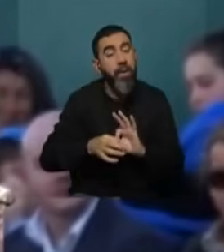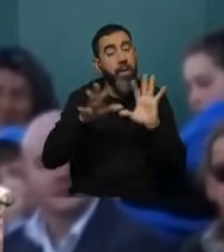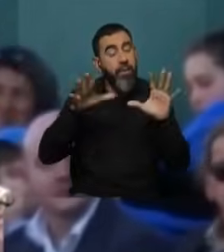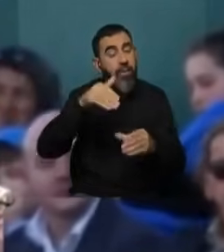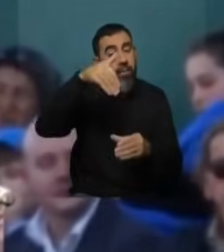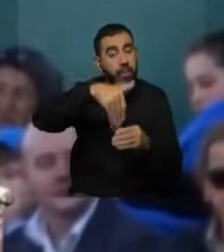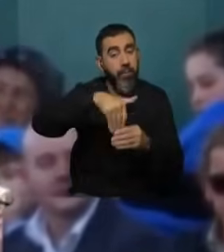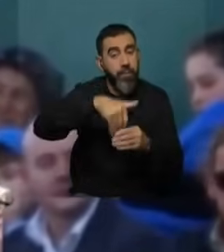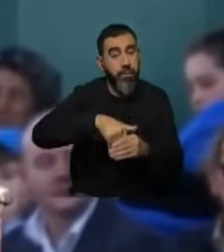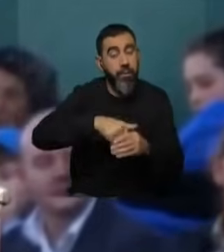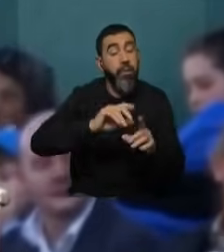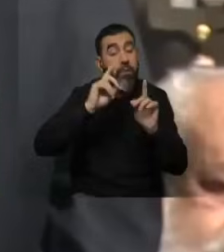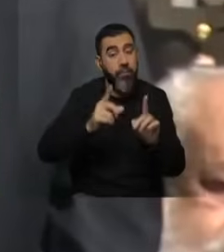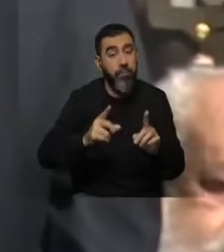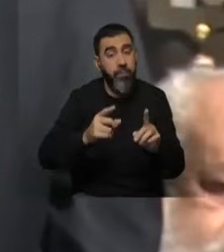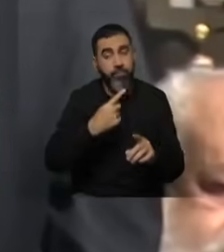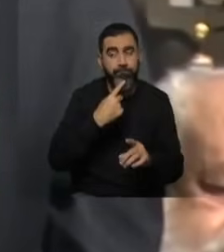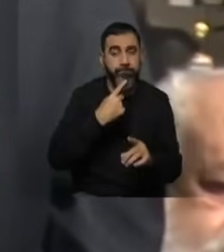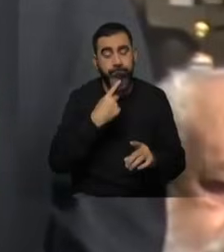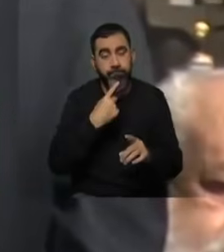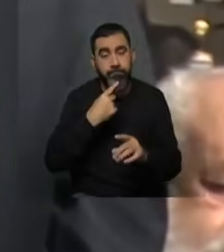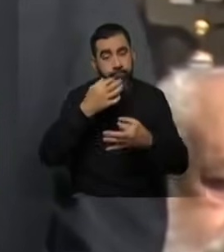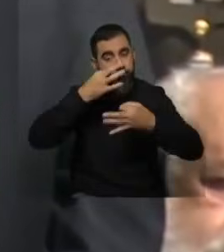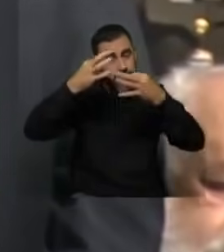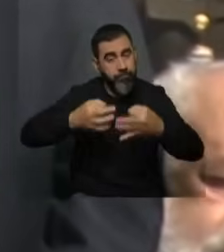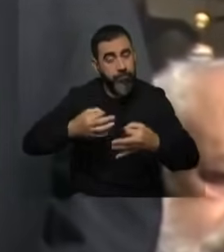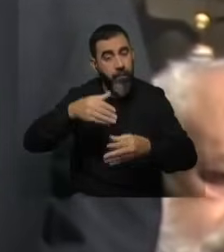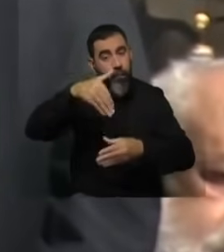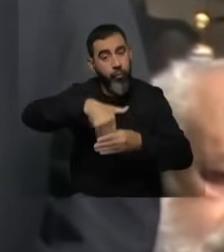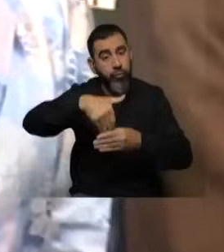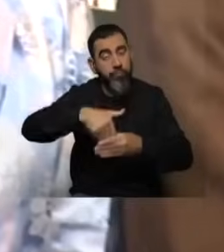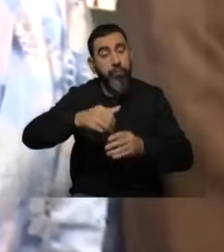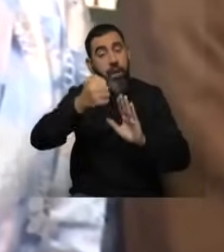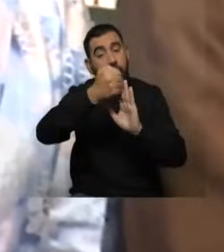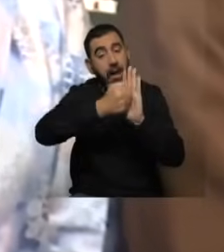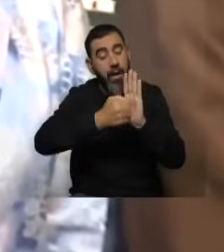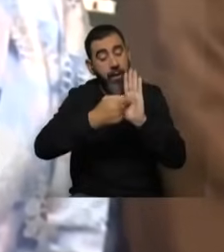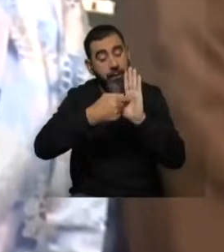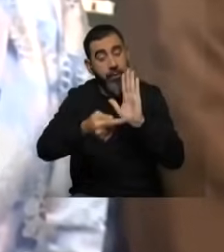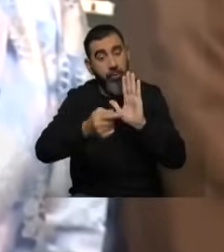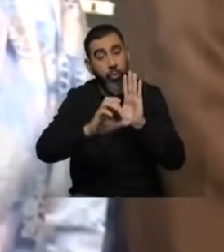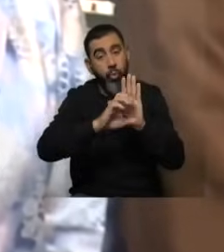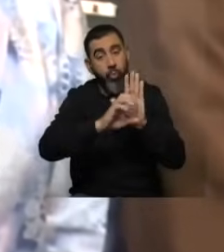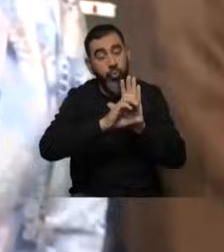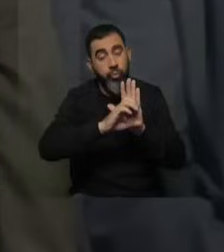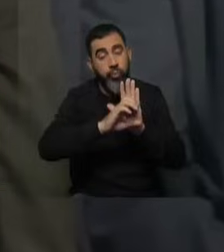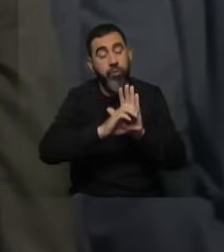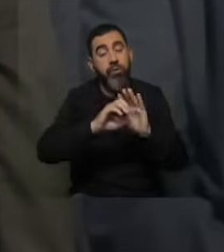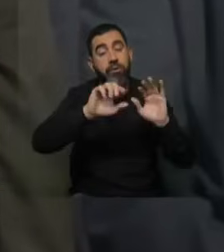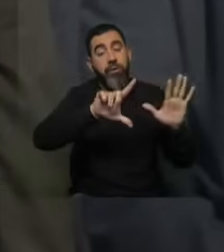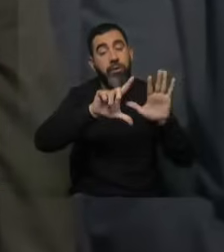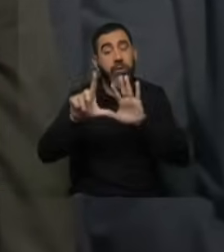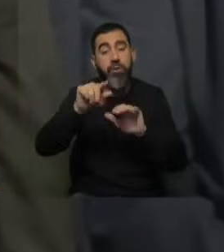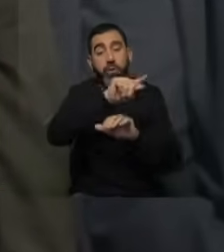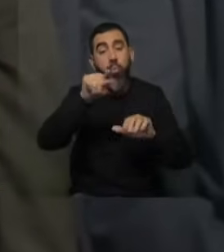electorado y a la vez pone en tela de juicio La pureza del acto Cívico el artículo que determina esto en la Constitución el 77